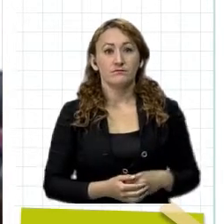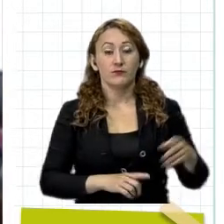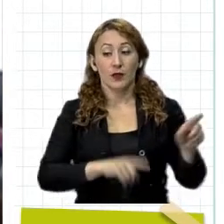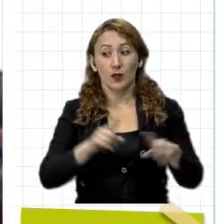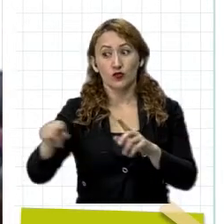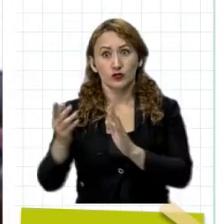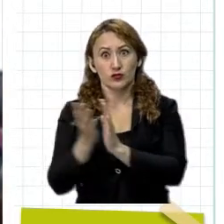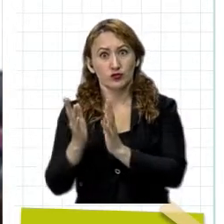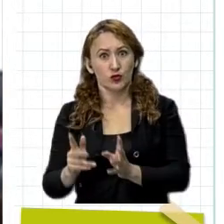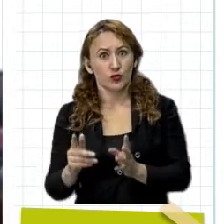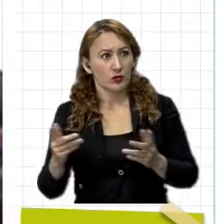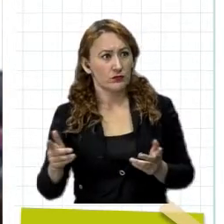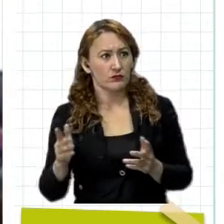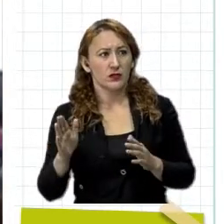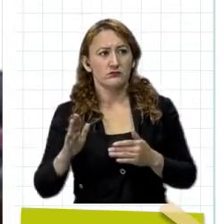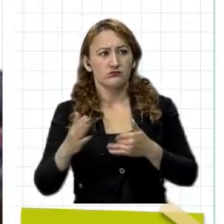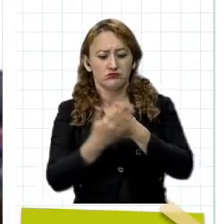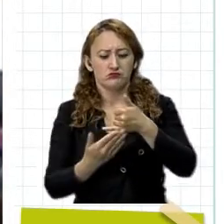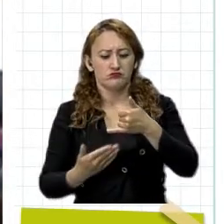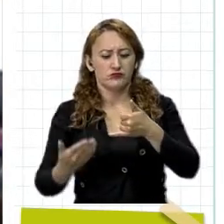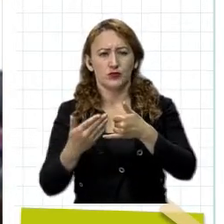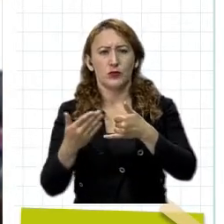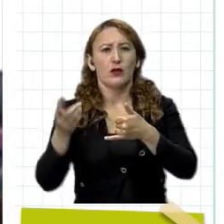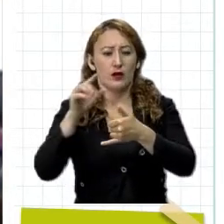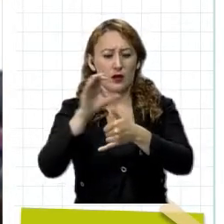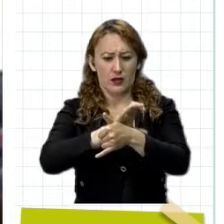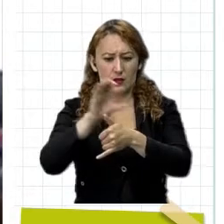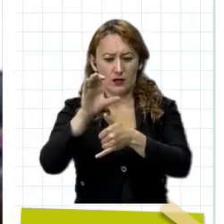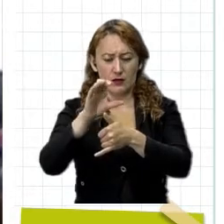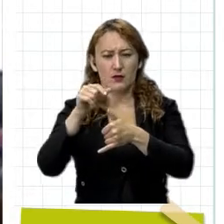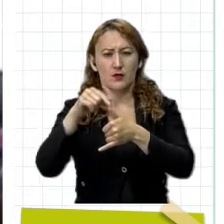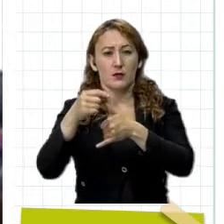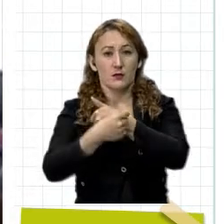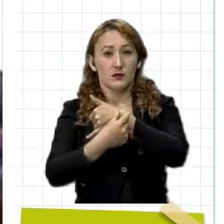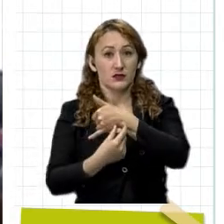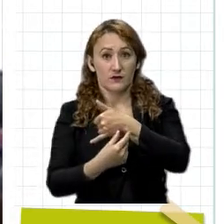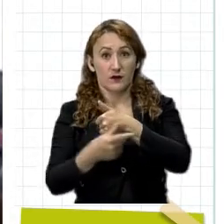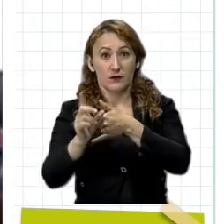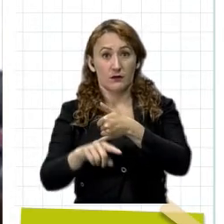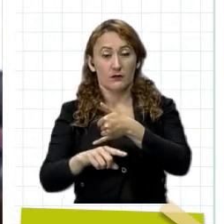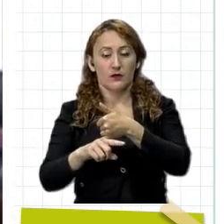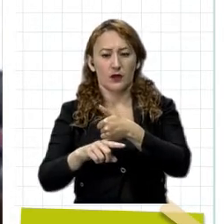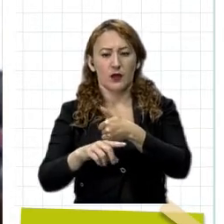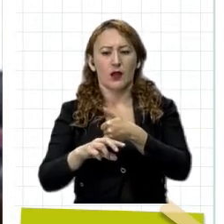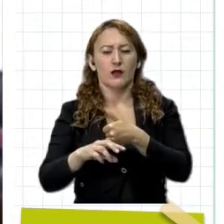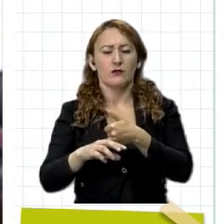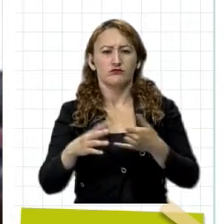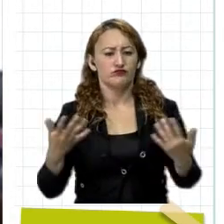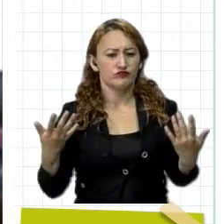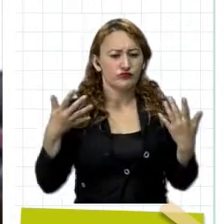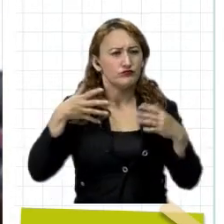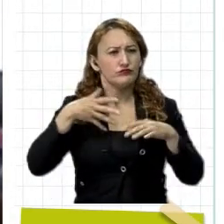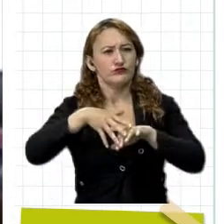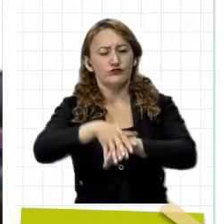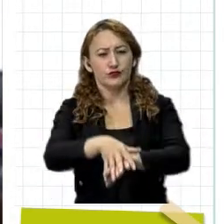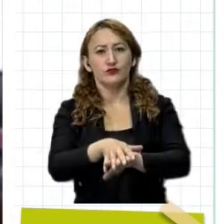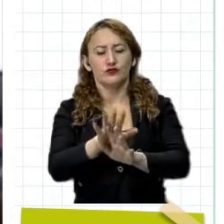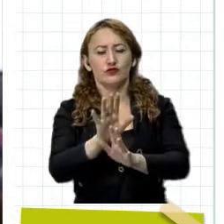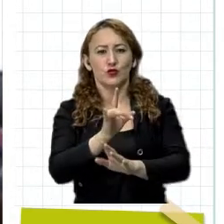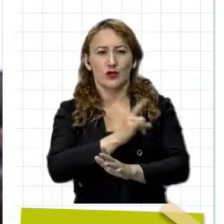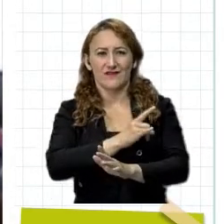las regiones, incluida la región Caribe y la región Pacífica, pudieron converger en las aulas